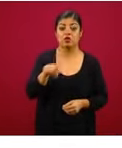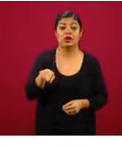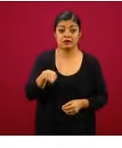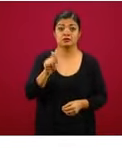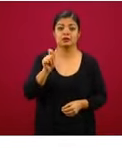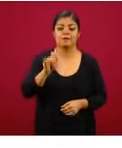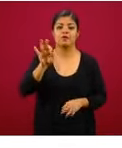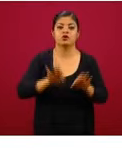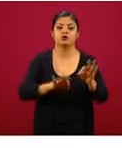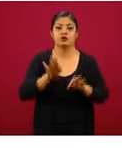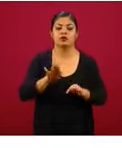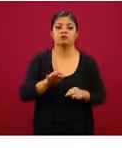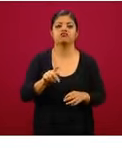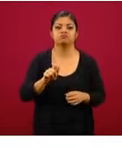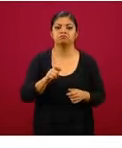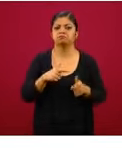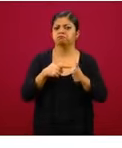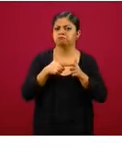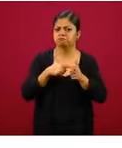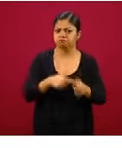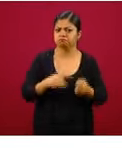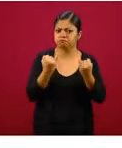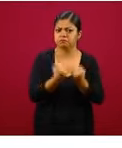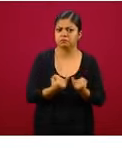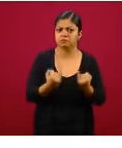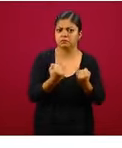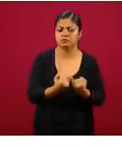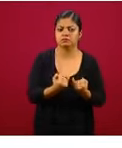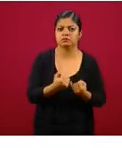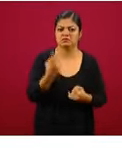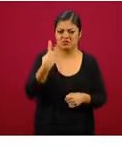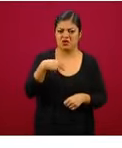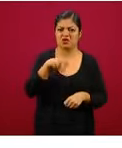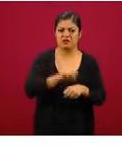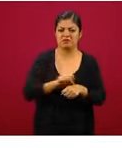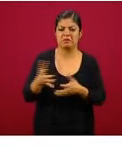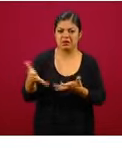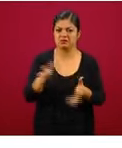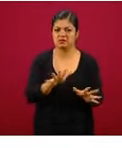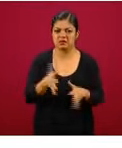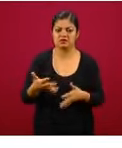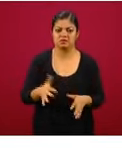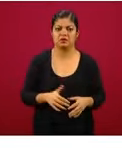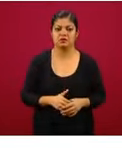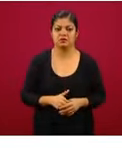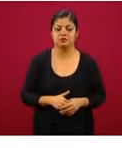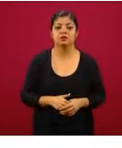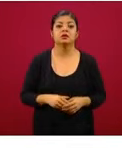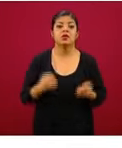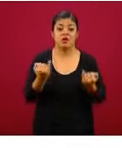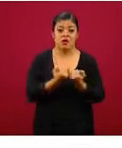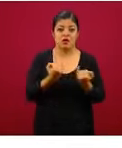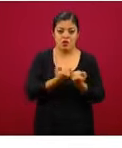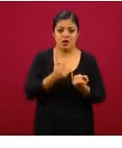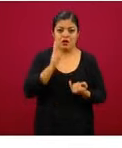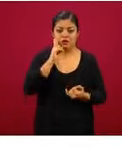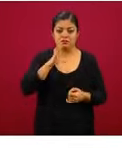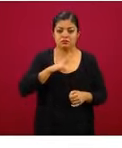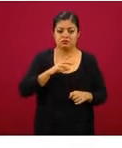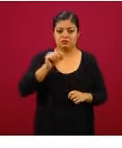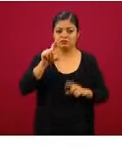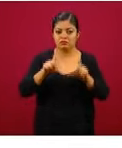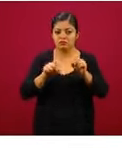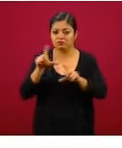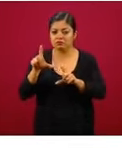que prácticamente se ha mantenido ya durante las últimas 2 semanas aproximadamente. Igual vemos como la proporción de